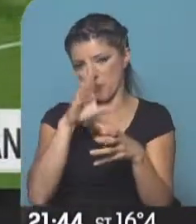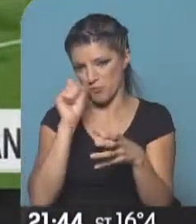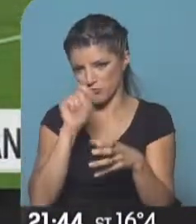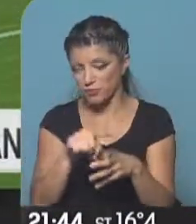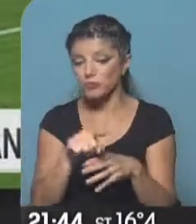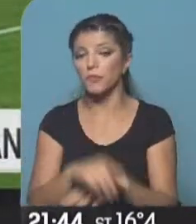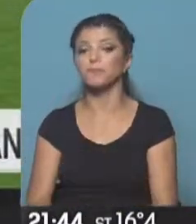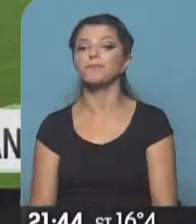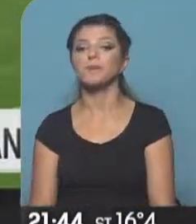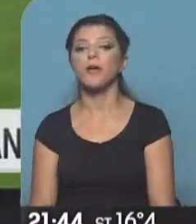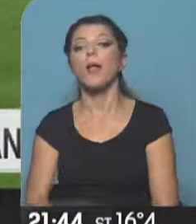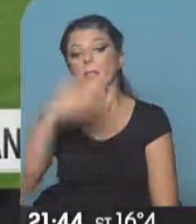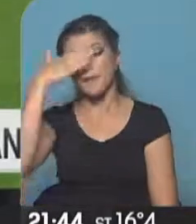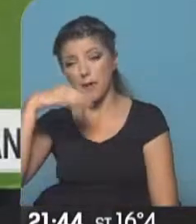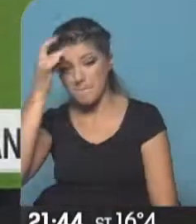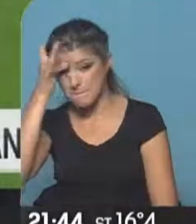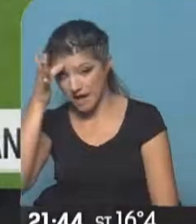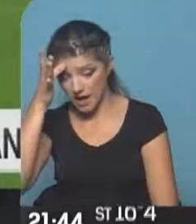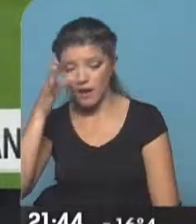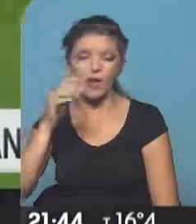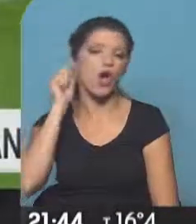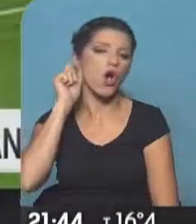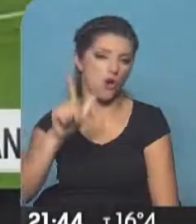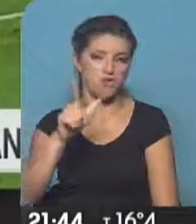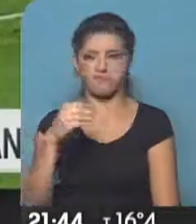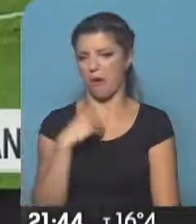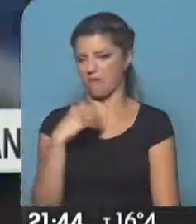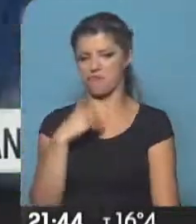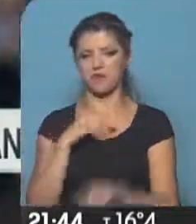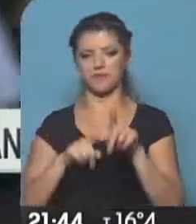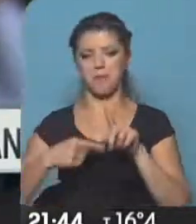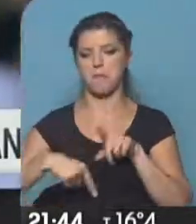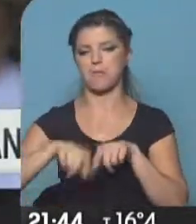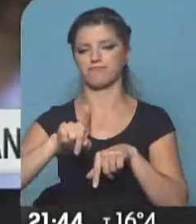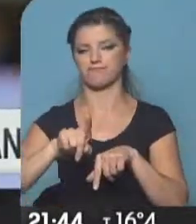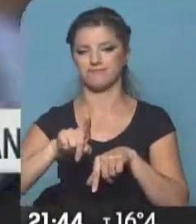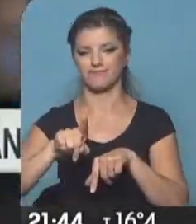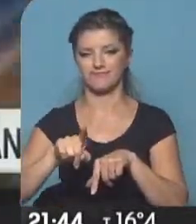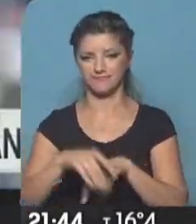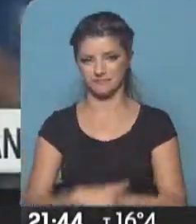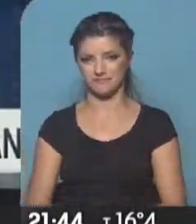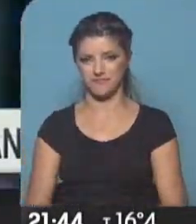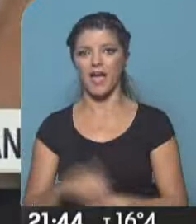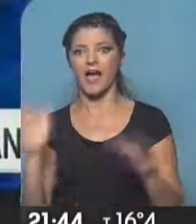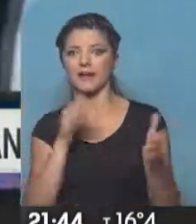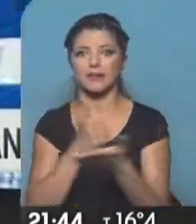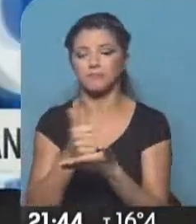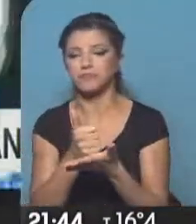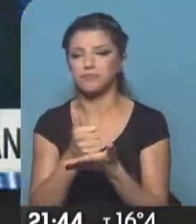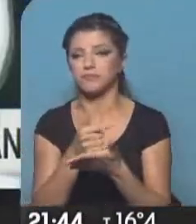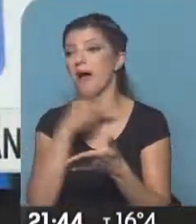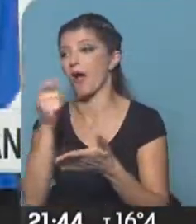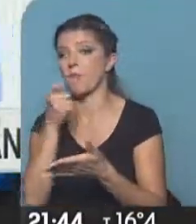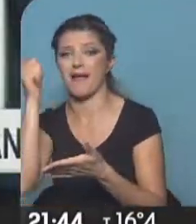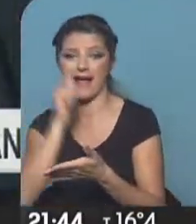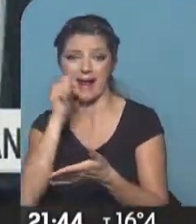segundo a la salida de este penal, pleno de confianza, Papu la pica cuando el arquero va a comprar caramelos al